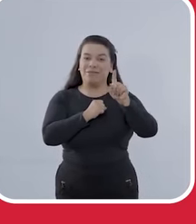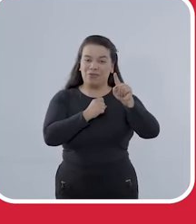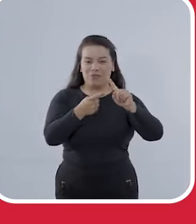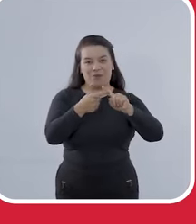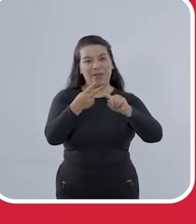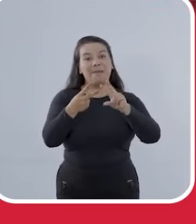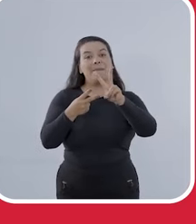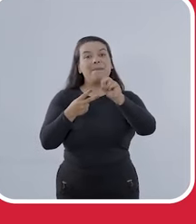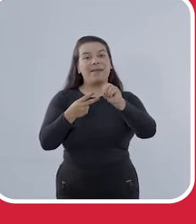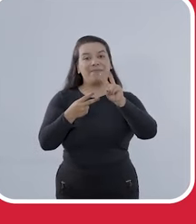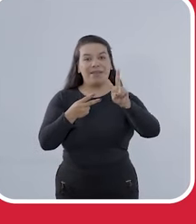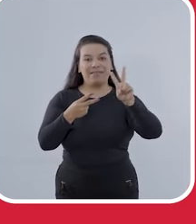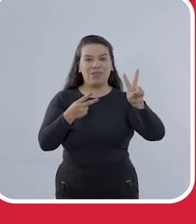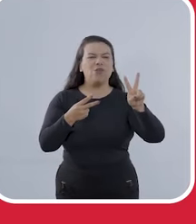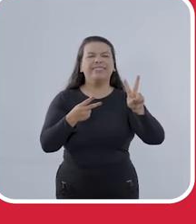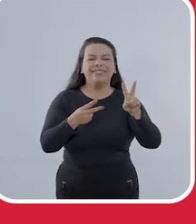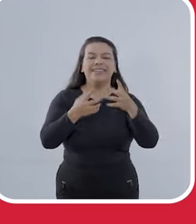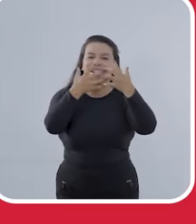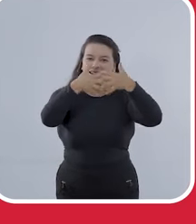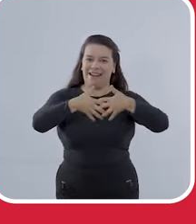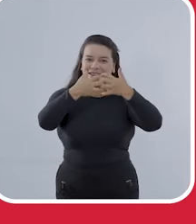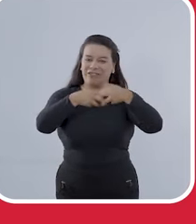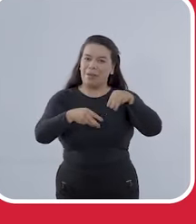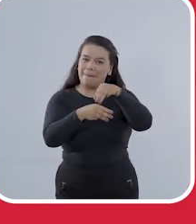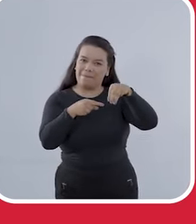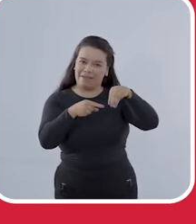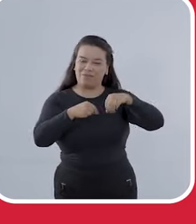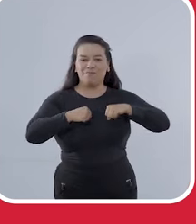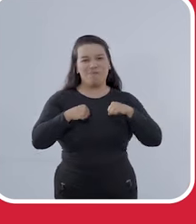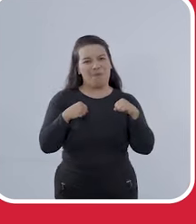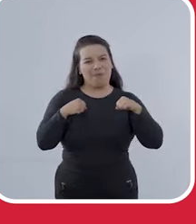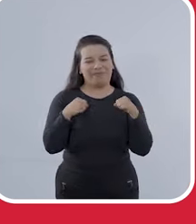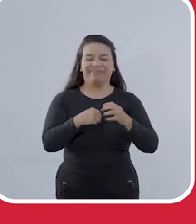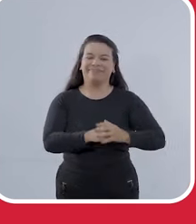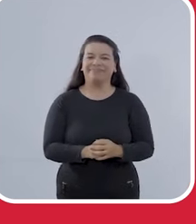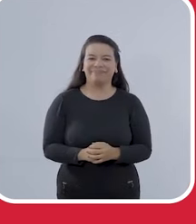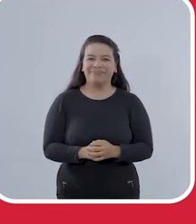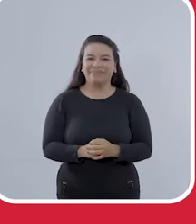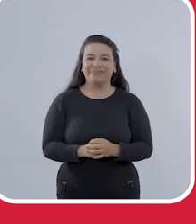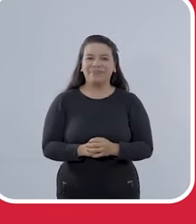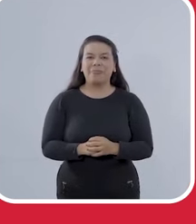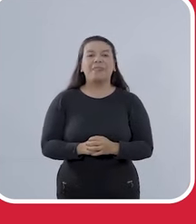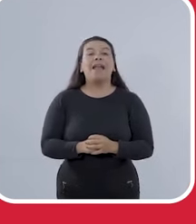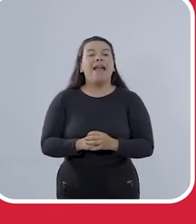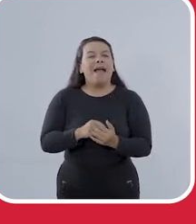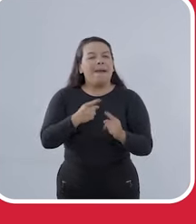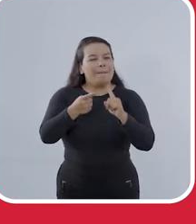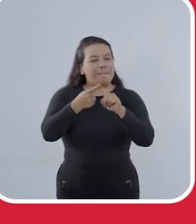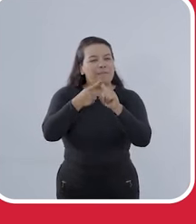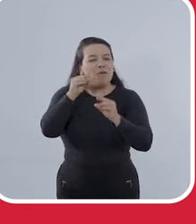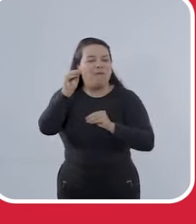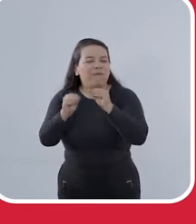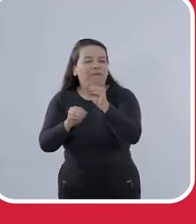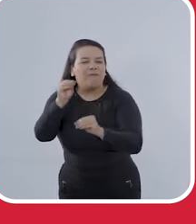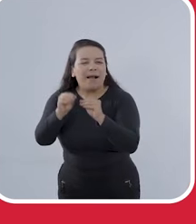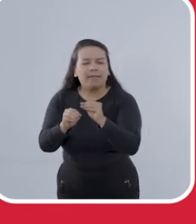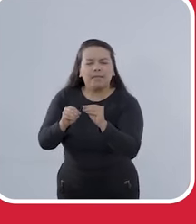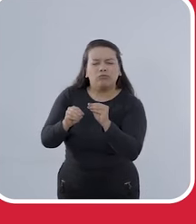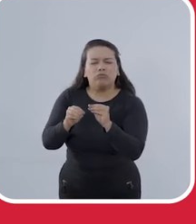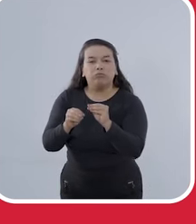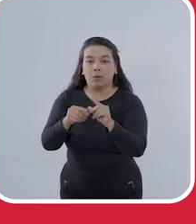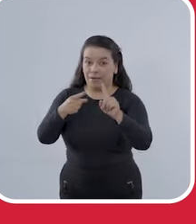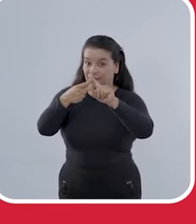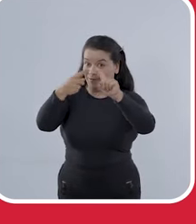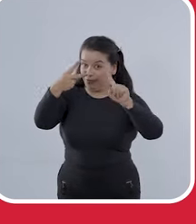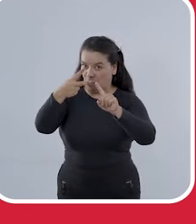de una consulta ciudadana, y las dos fases futuras de diseño de propuesta definitiva y divulgación. La fase de diseño comprende dos momentos.